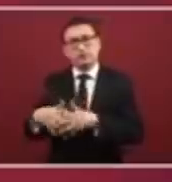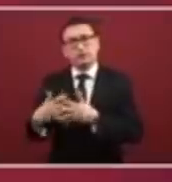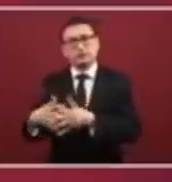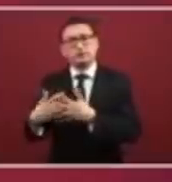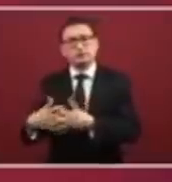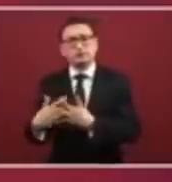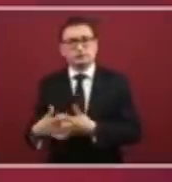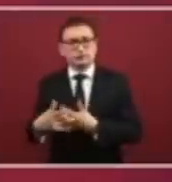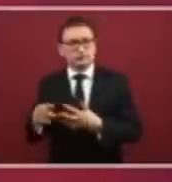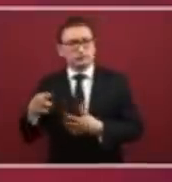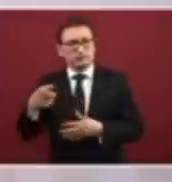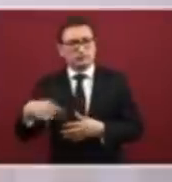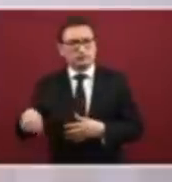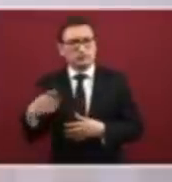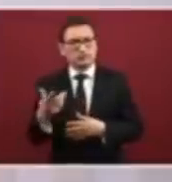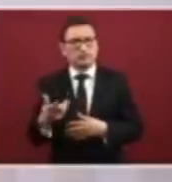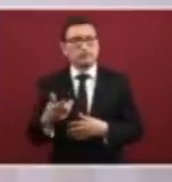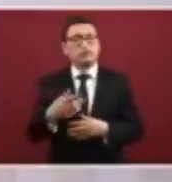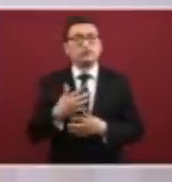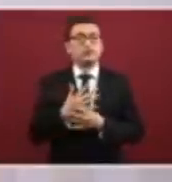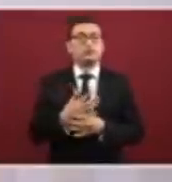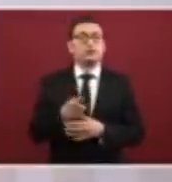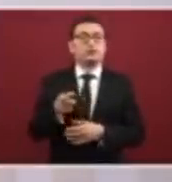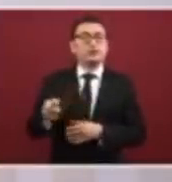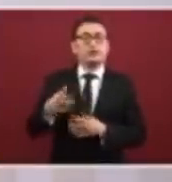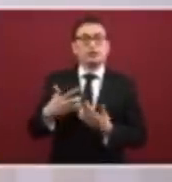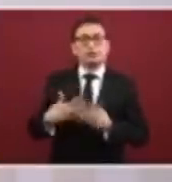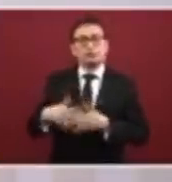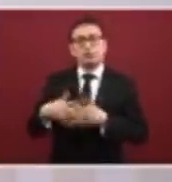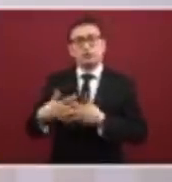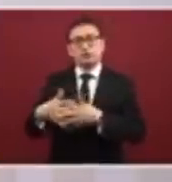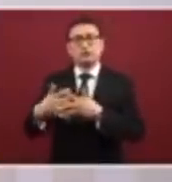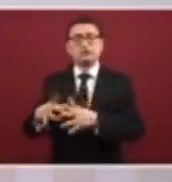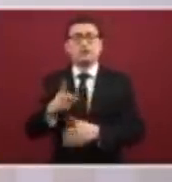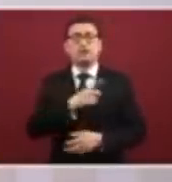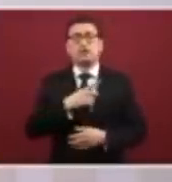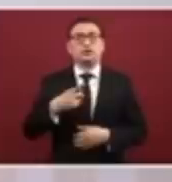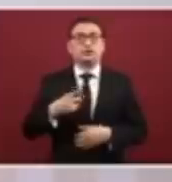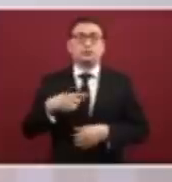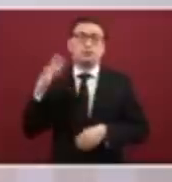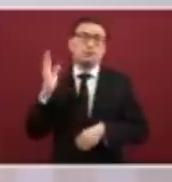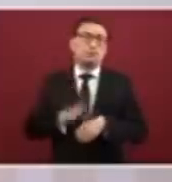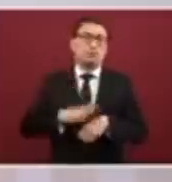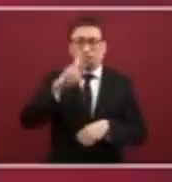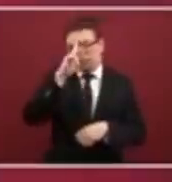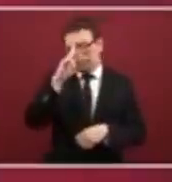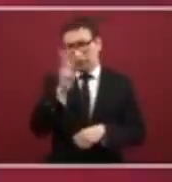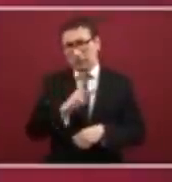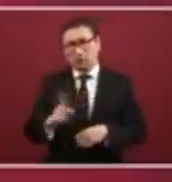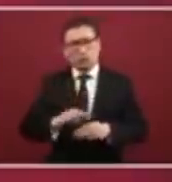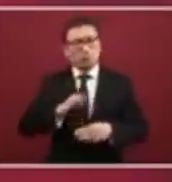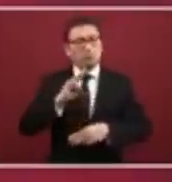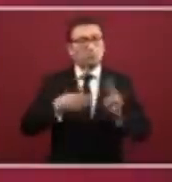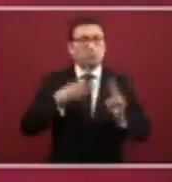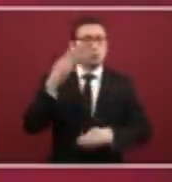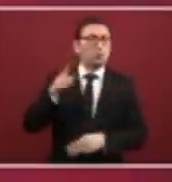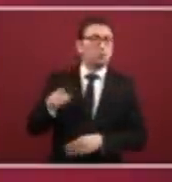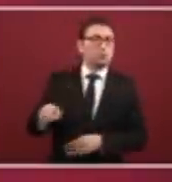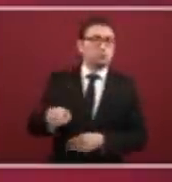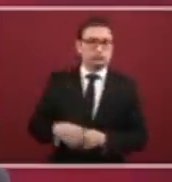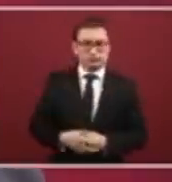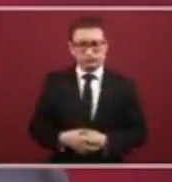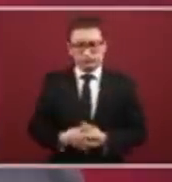no es de las empresas petroleras, es la empresa petrolera más endeudada del mundo. Lo que yo